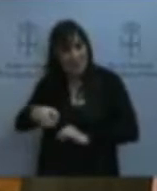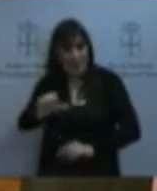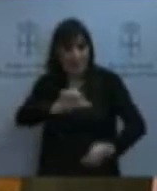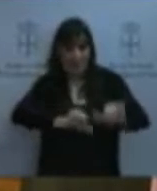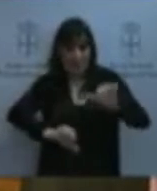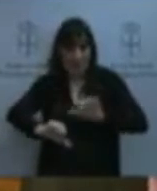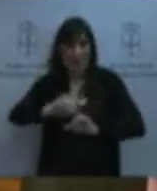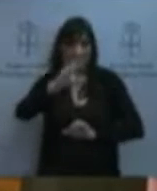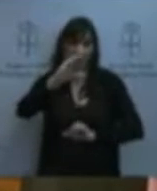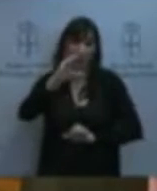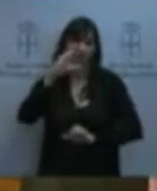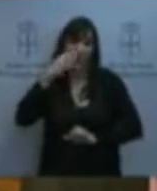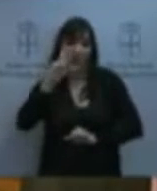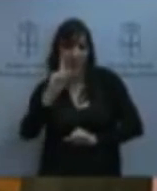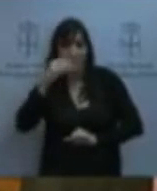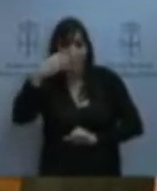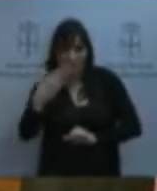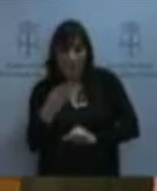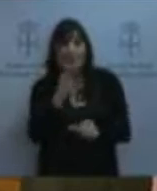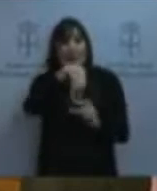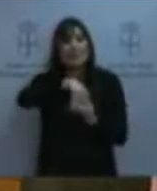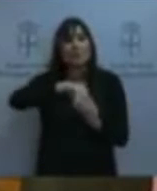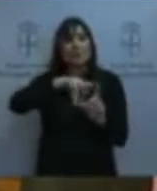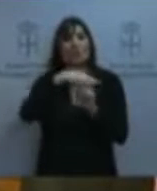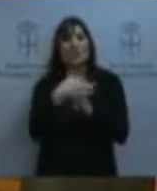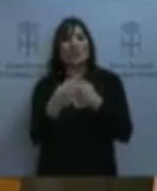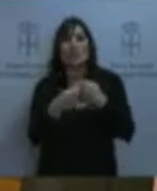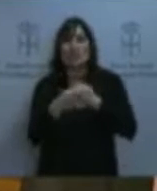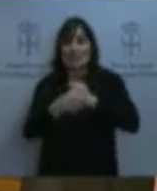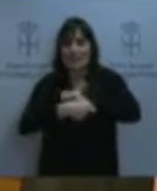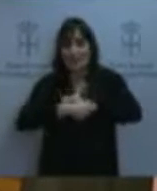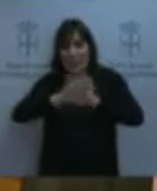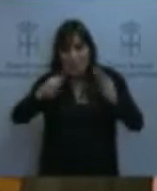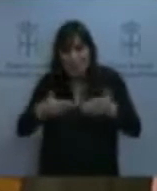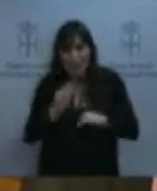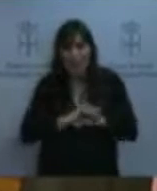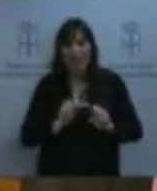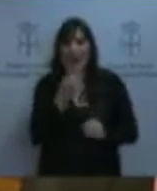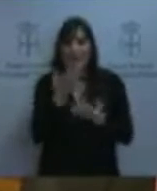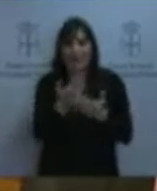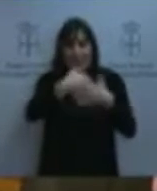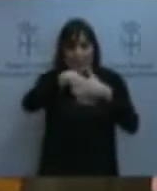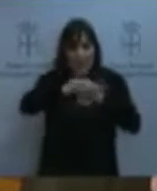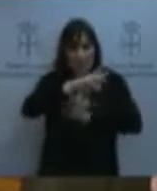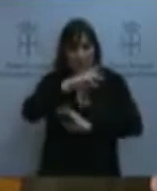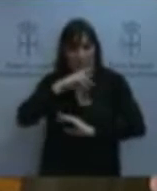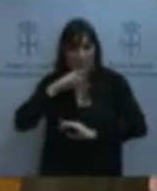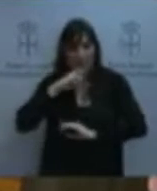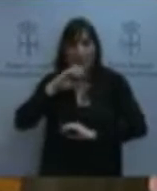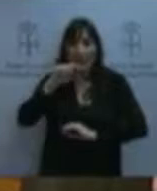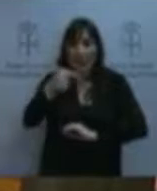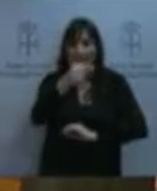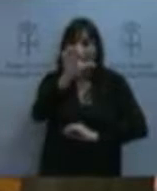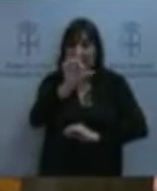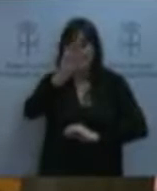de la Estrategia Mundial para la Conservación de las Plantas, el GSPC, y en el de la Estrategia Europea